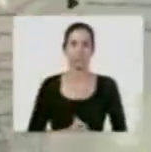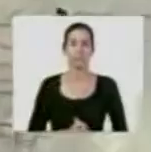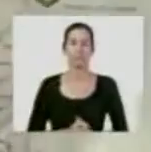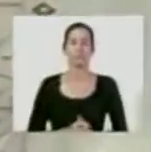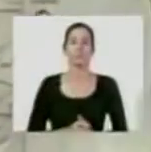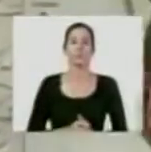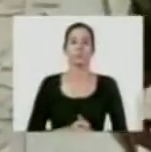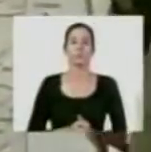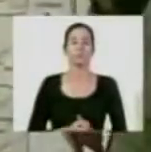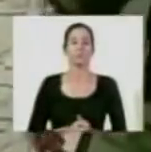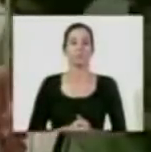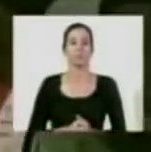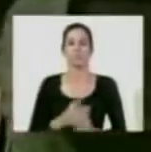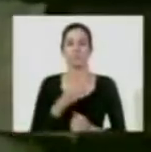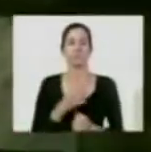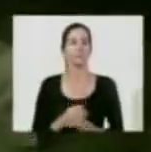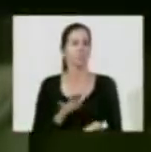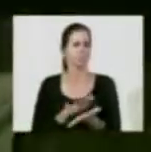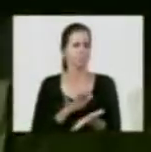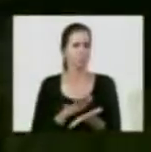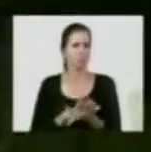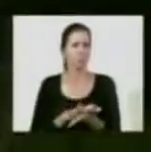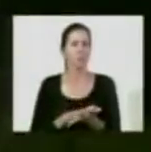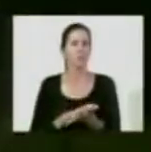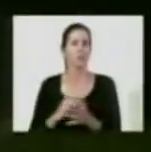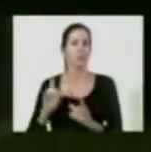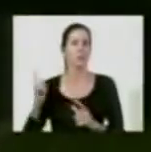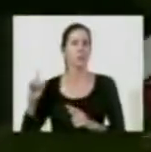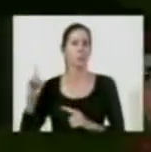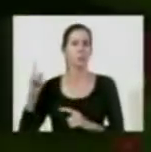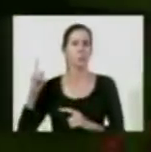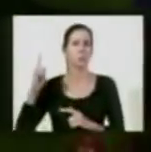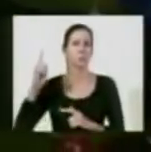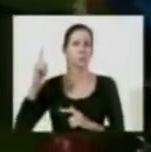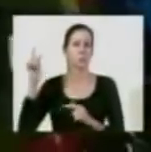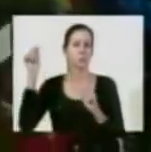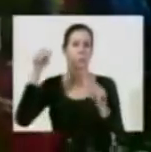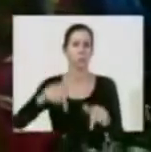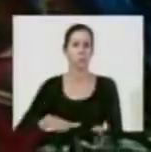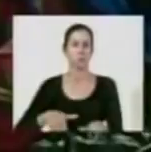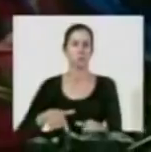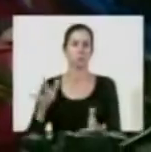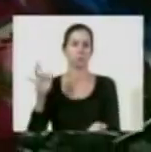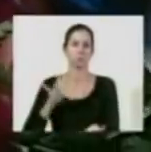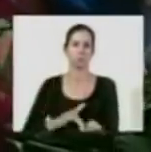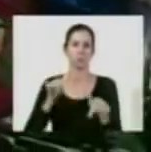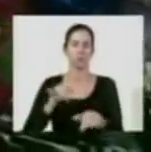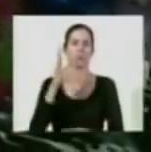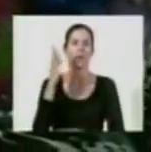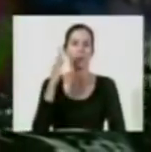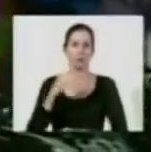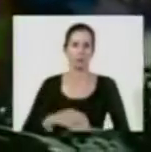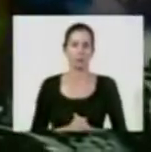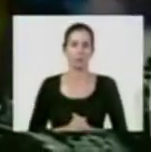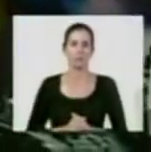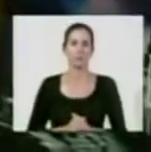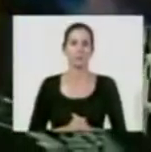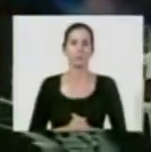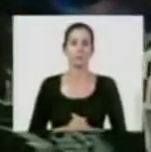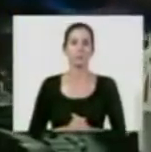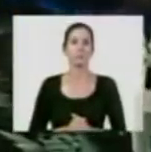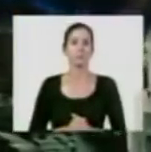garantizando el traslado de todos estos ciudadanos venezolanos que nos acompañan en el día de hoy en el estado Lara. Una actividad